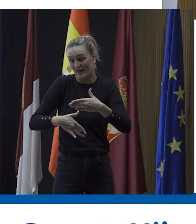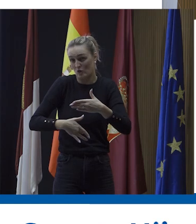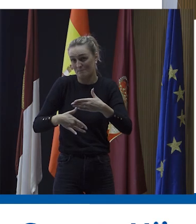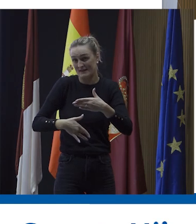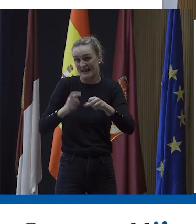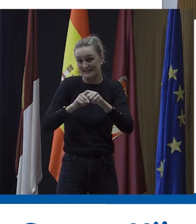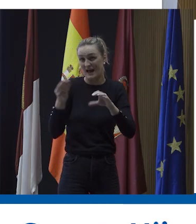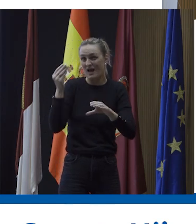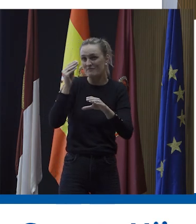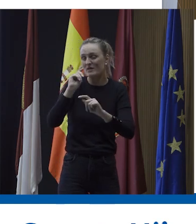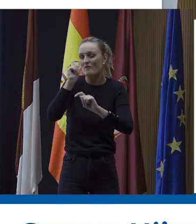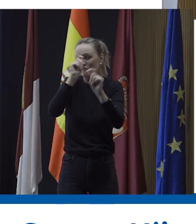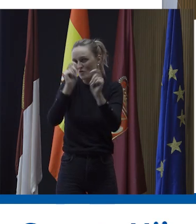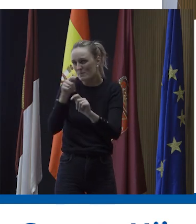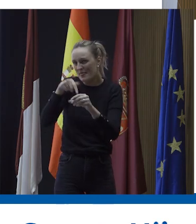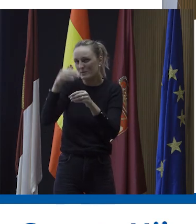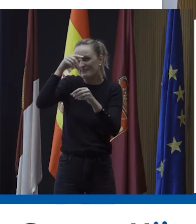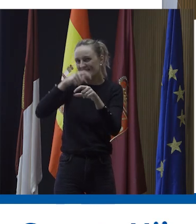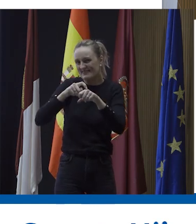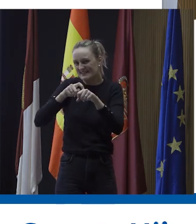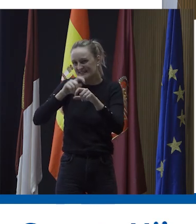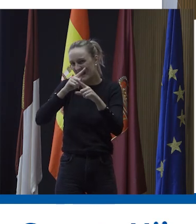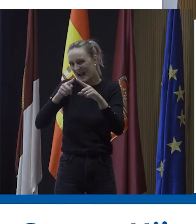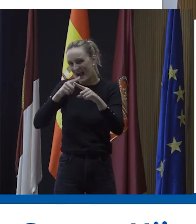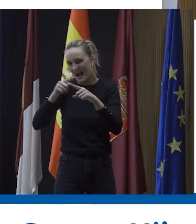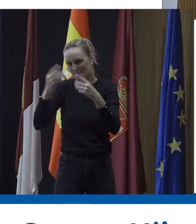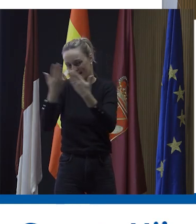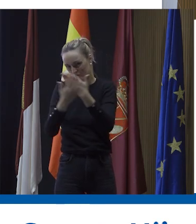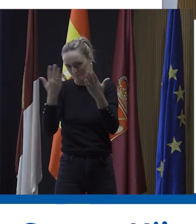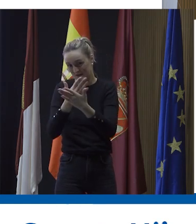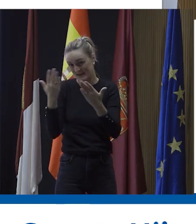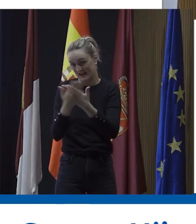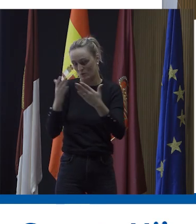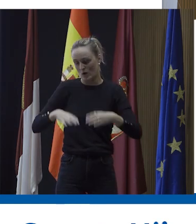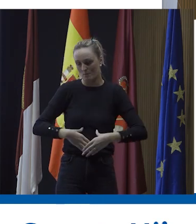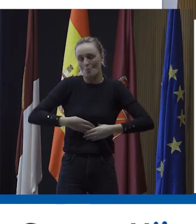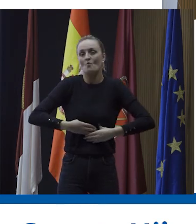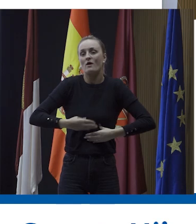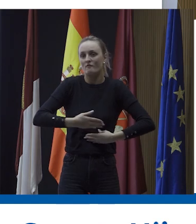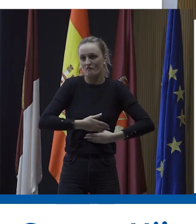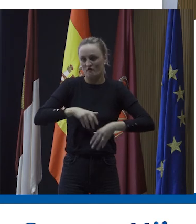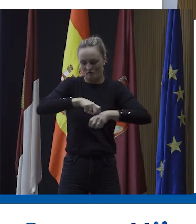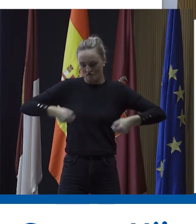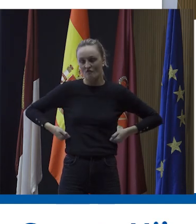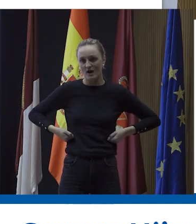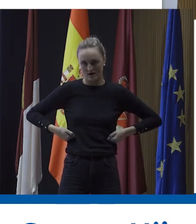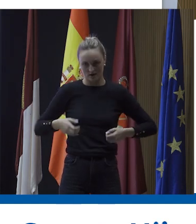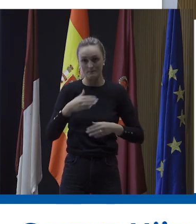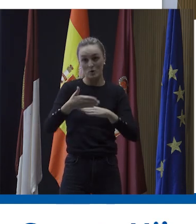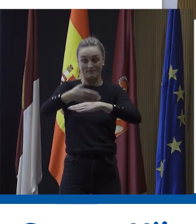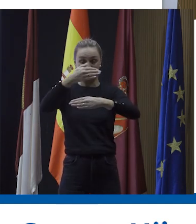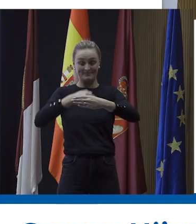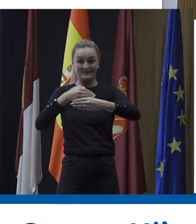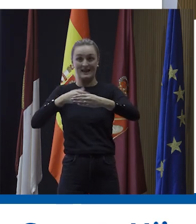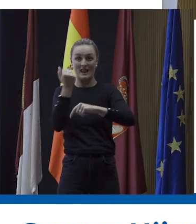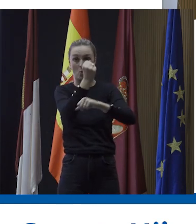distintas capas musculares que funcionan como una verdadera faja abdominal. Y por detrás tenemos